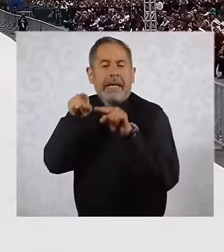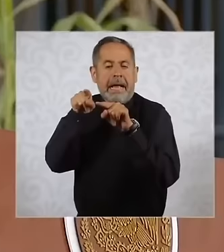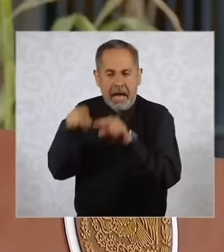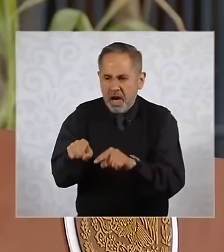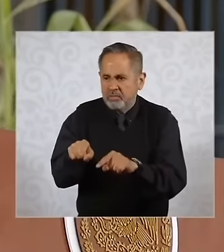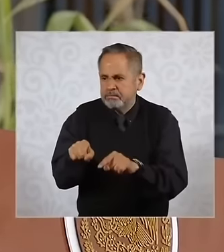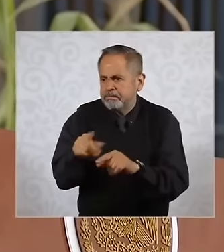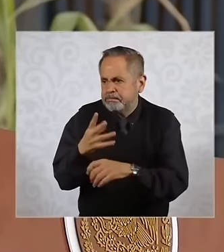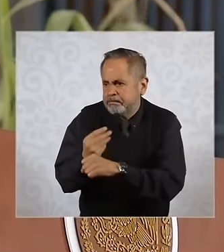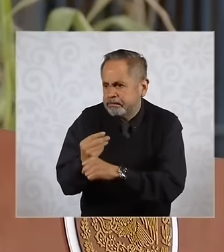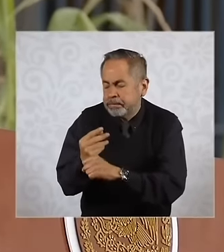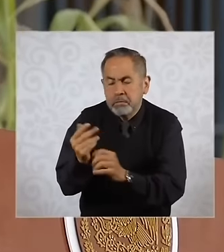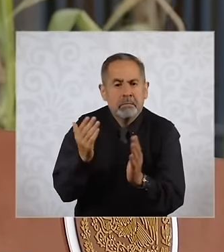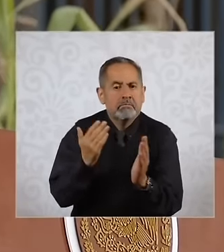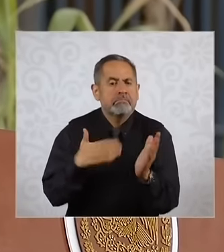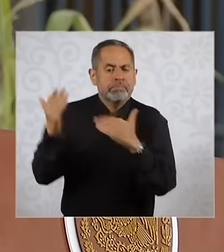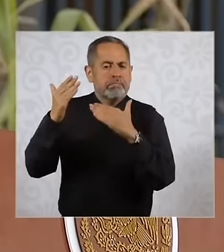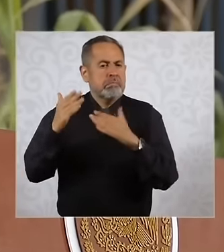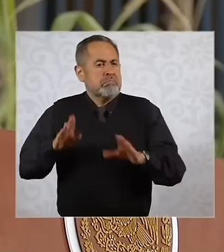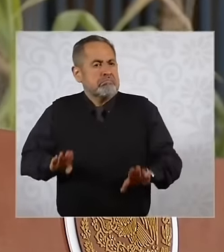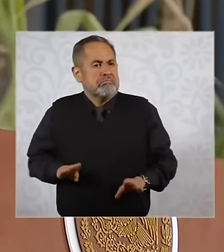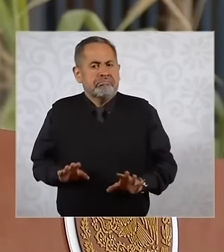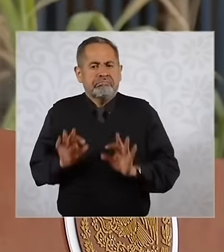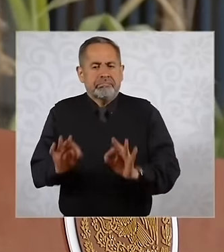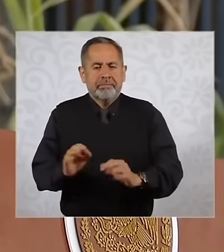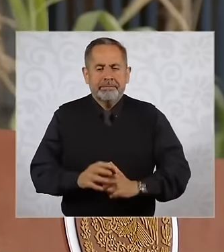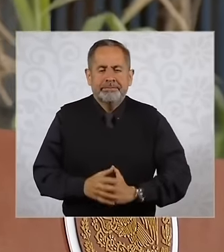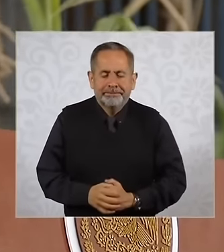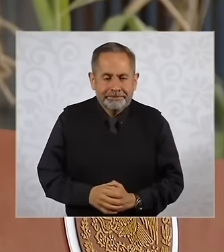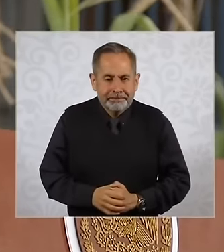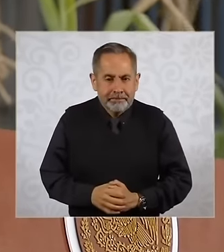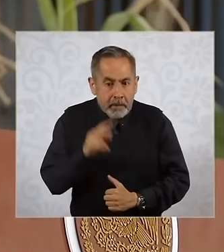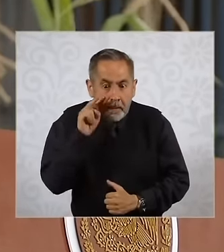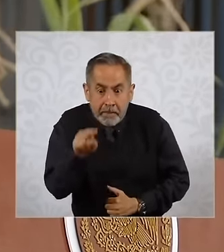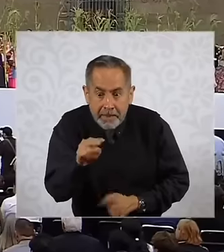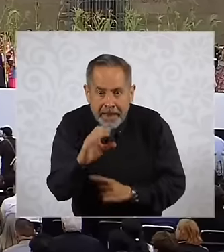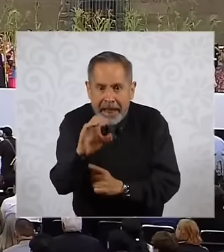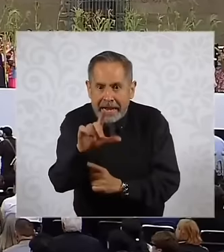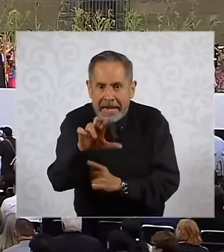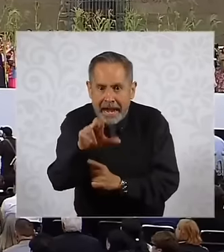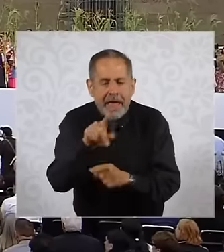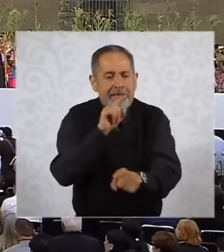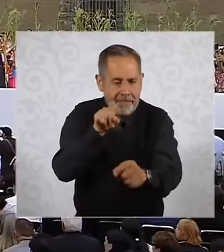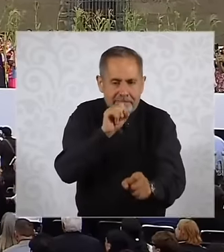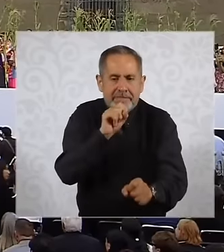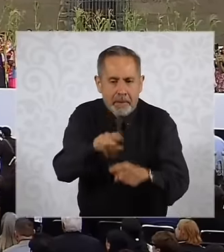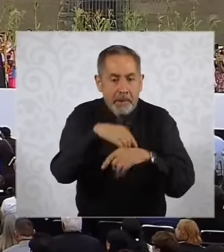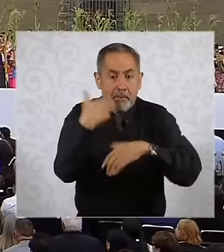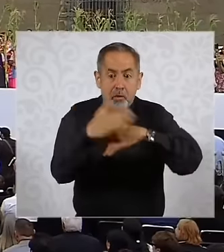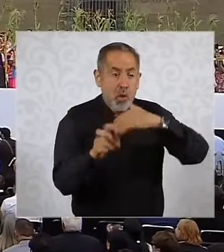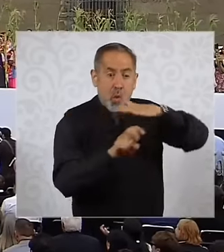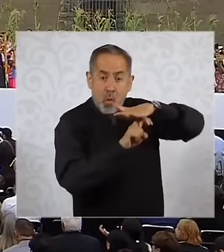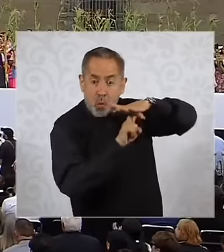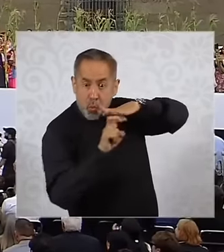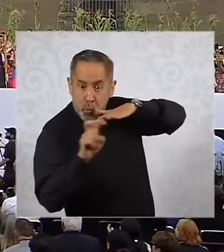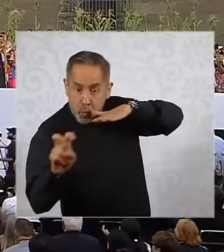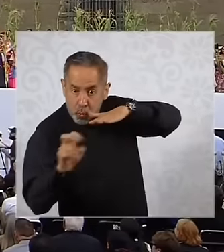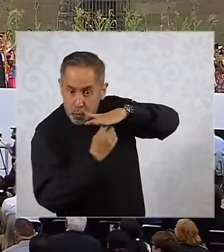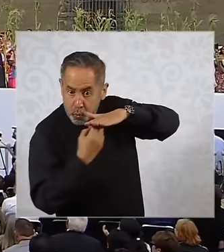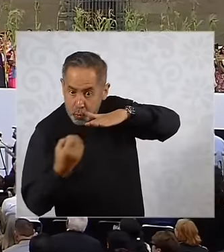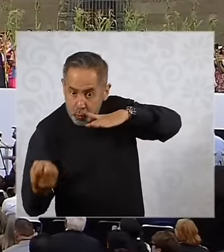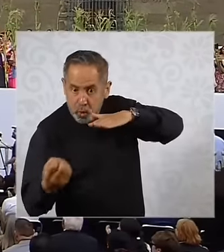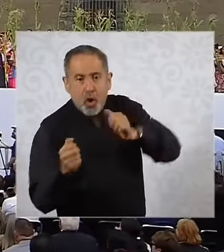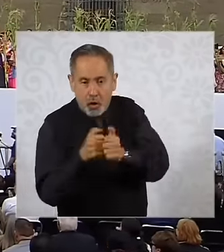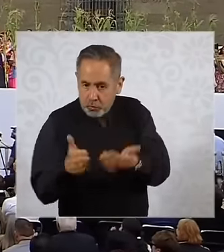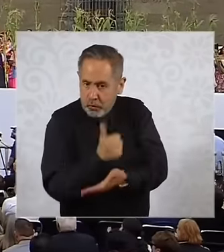desarrollo con bienestar. Ay, estoy viendo a Clara, vamos a hacer también los cablebuses de la ciudad, no se me ha olvidado.